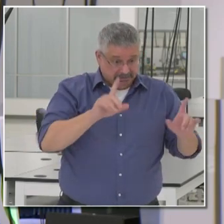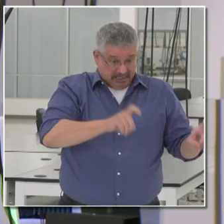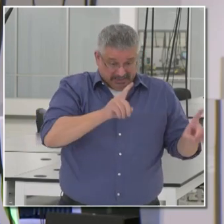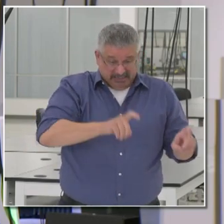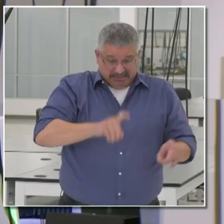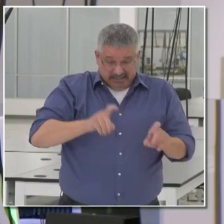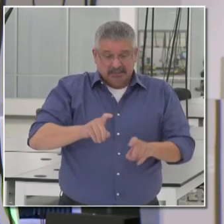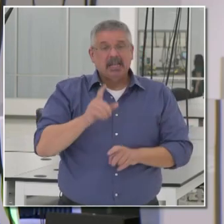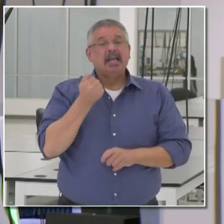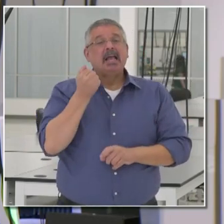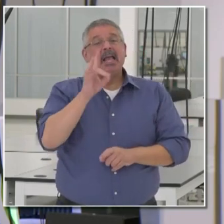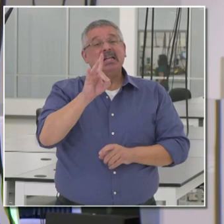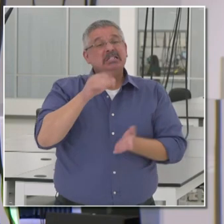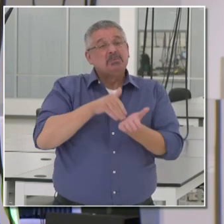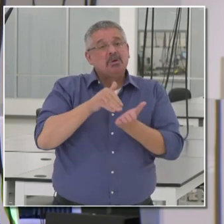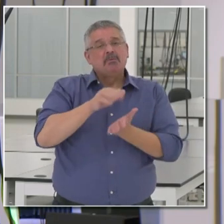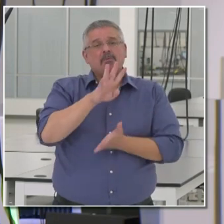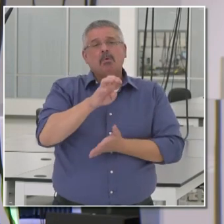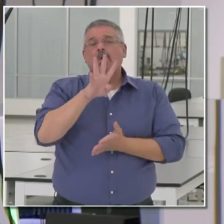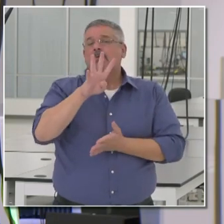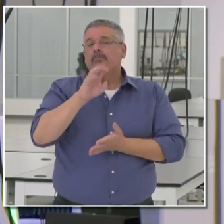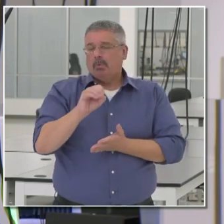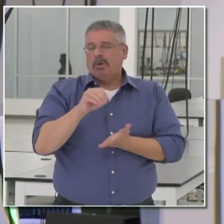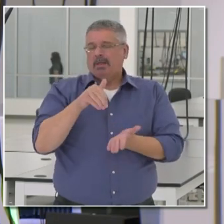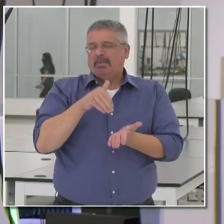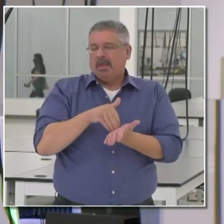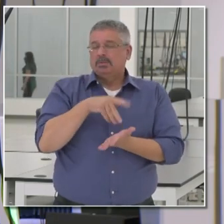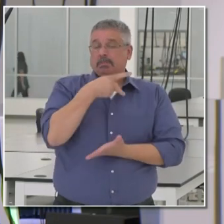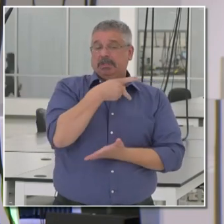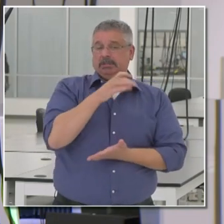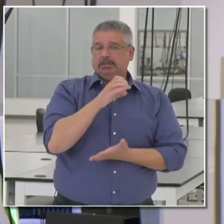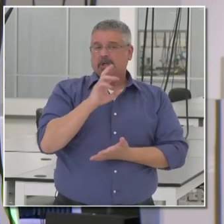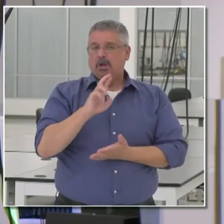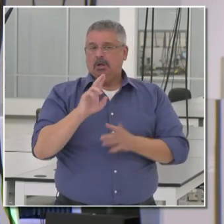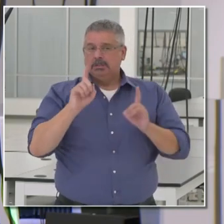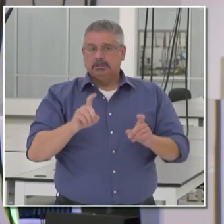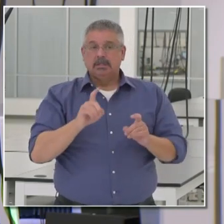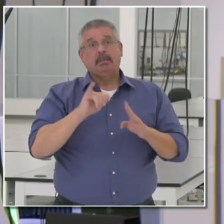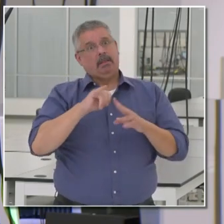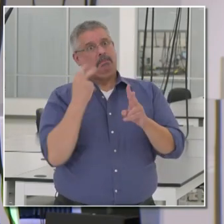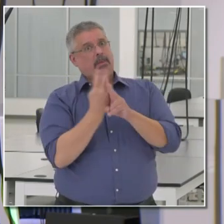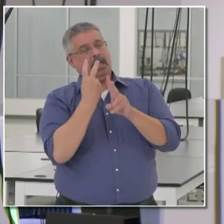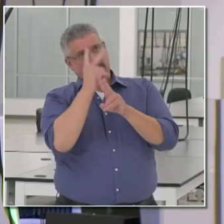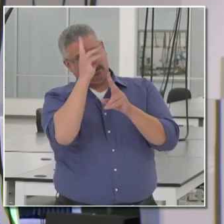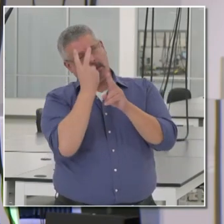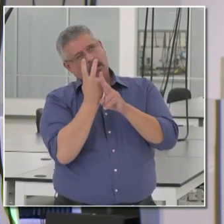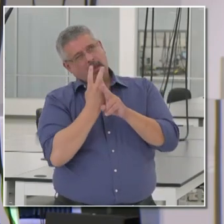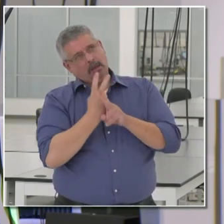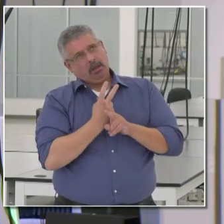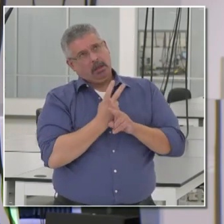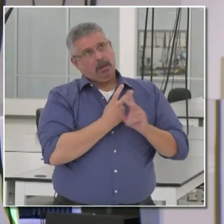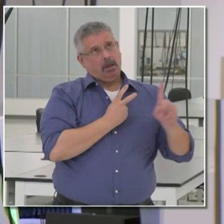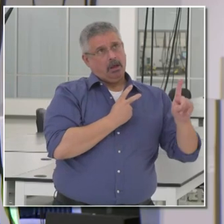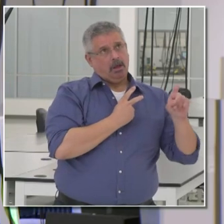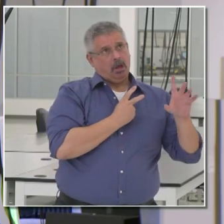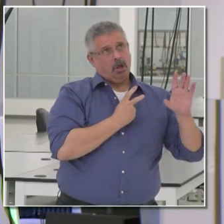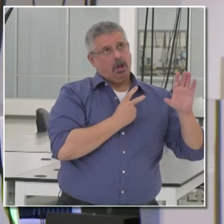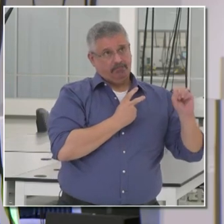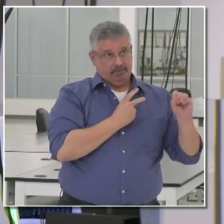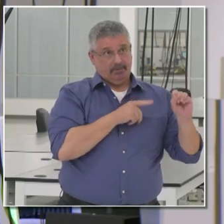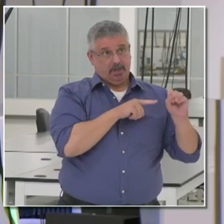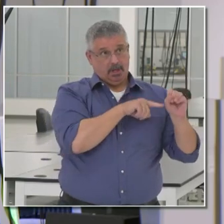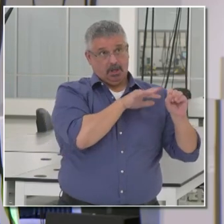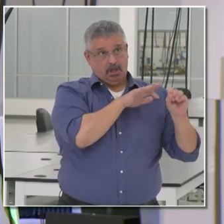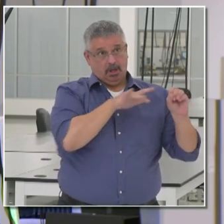llegando hasta la fecha de ayer 18 millones 440 mil pruebas pcr saque en el cálculo el costo promedio